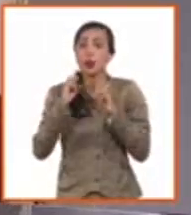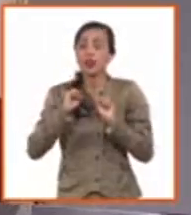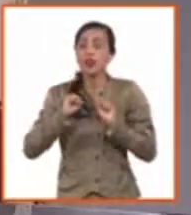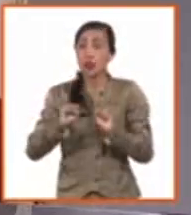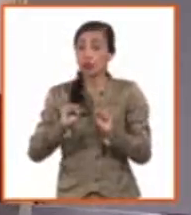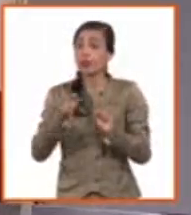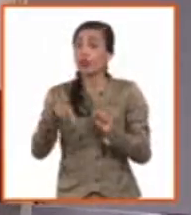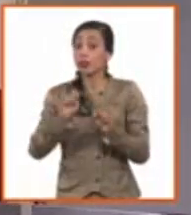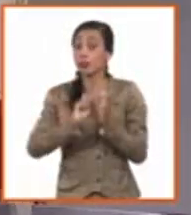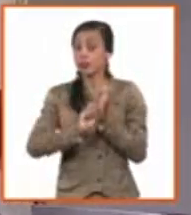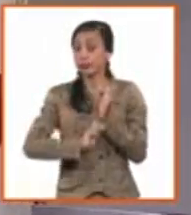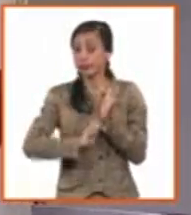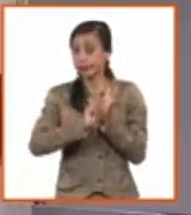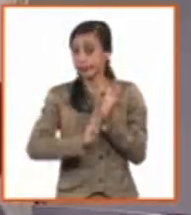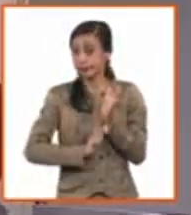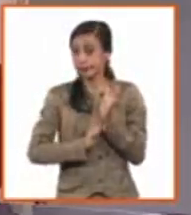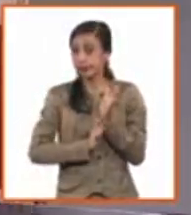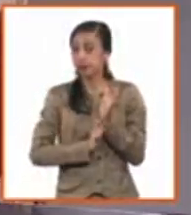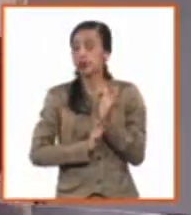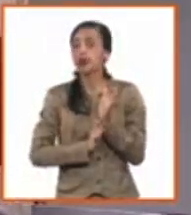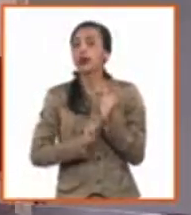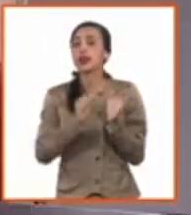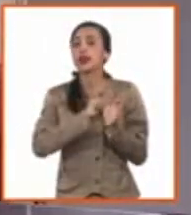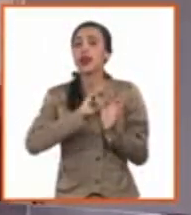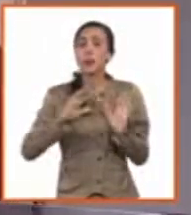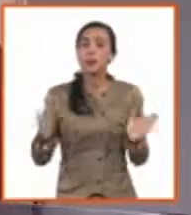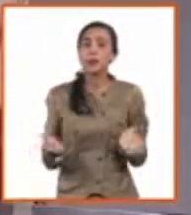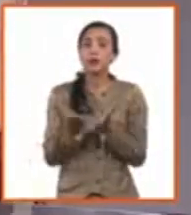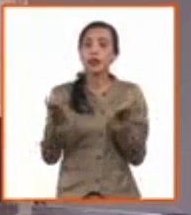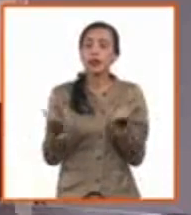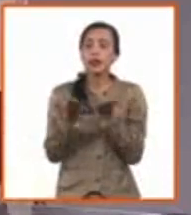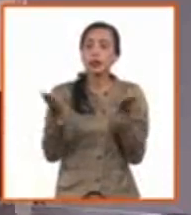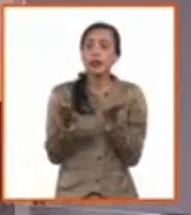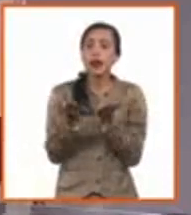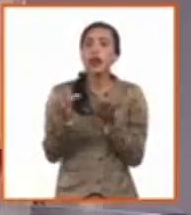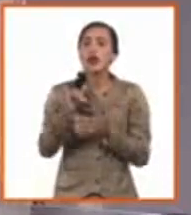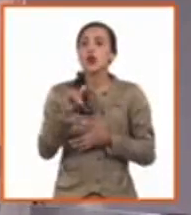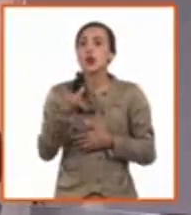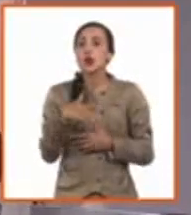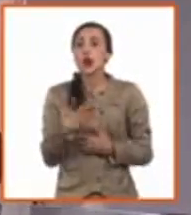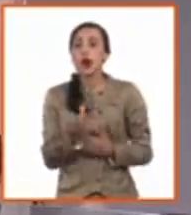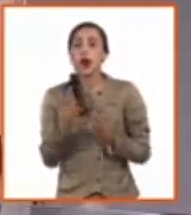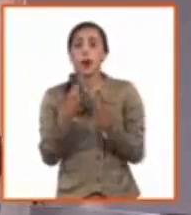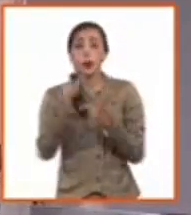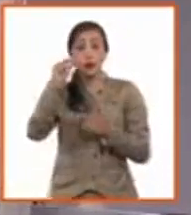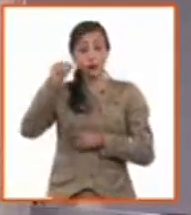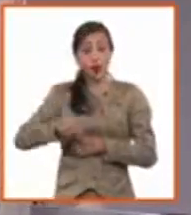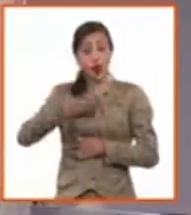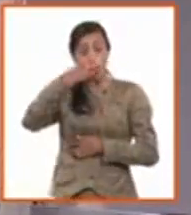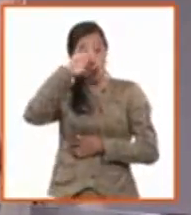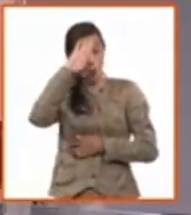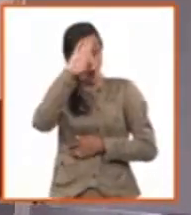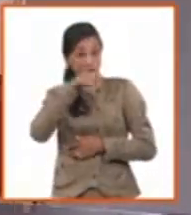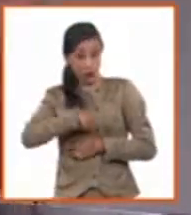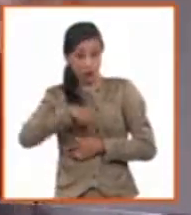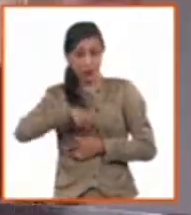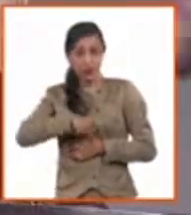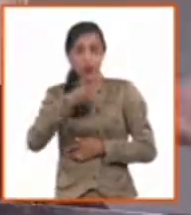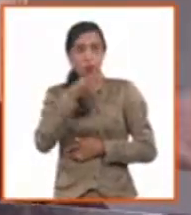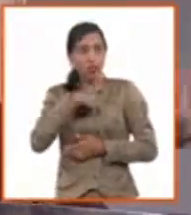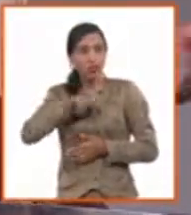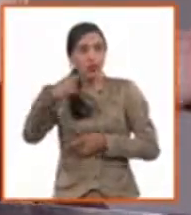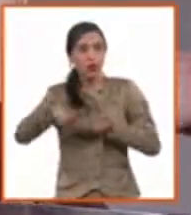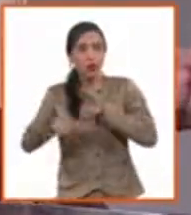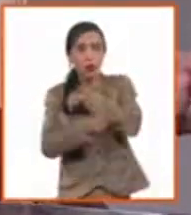políticas escritas para estimular el hecho la migración de profesionales de este